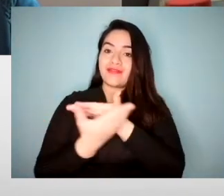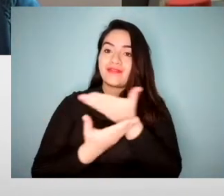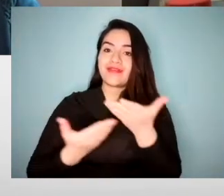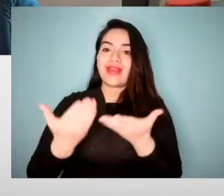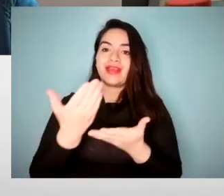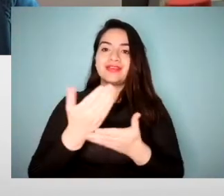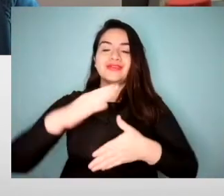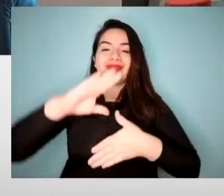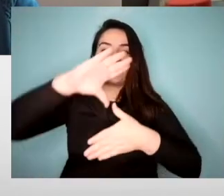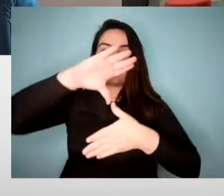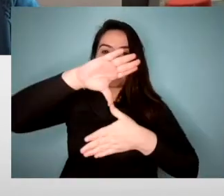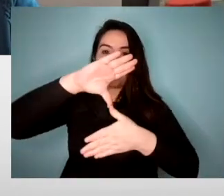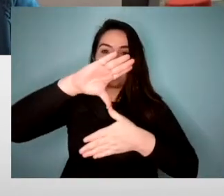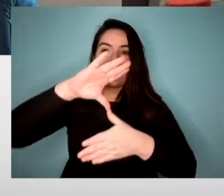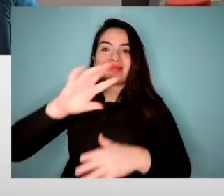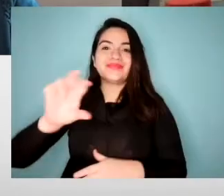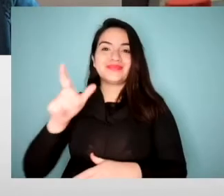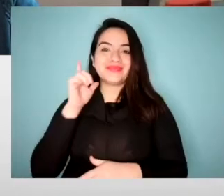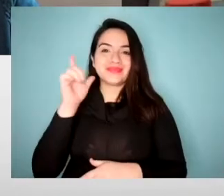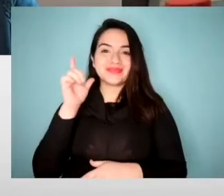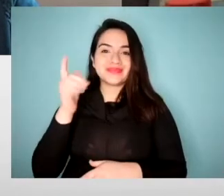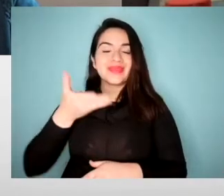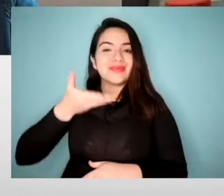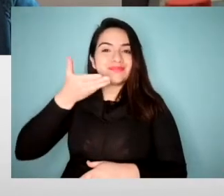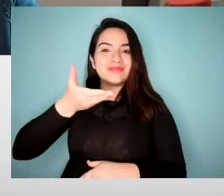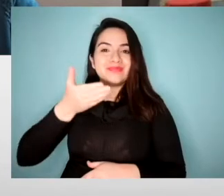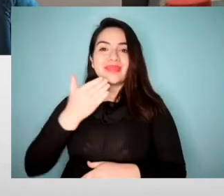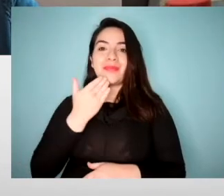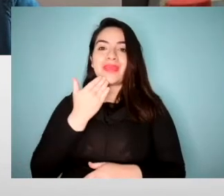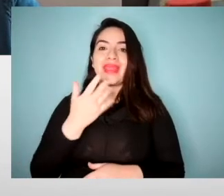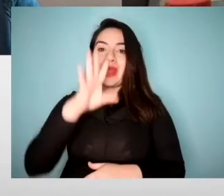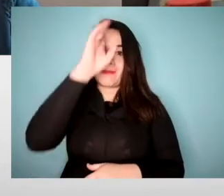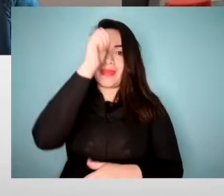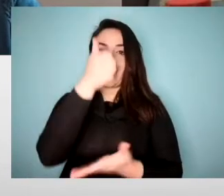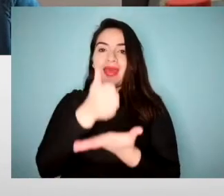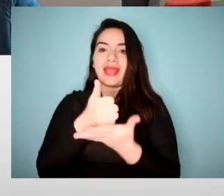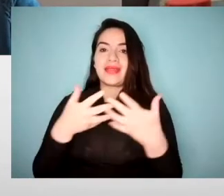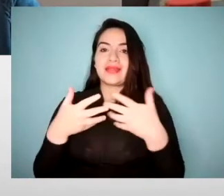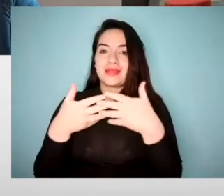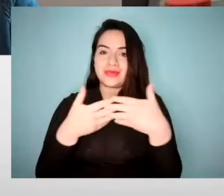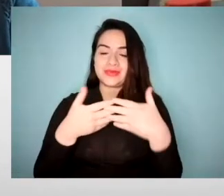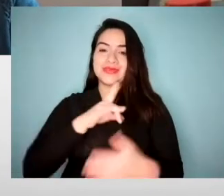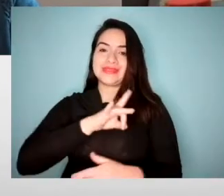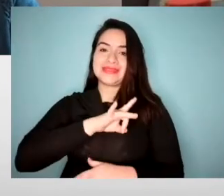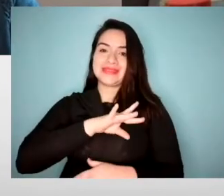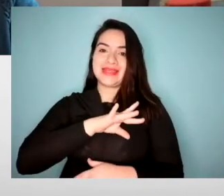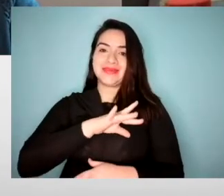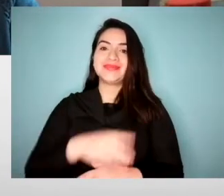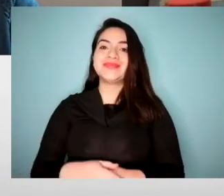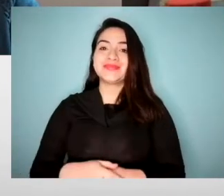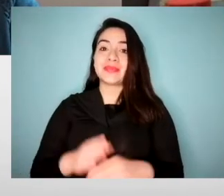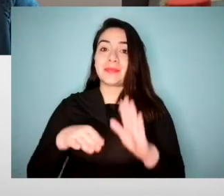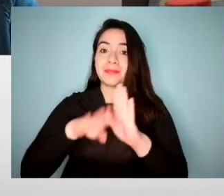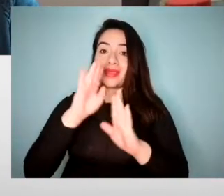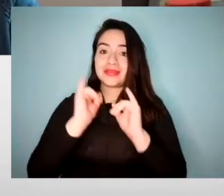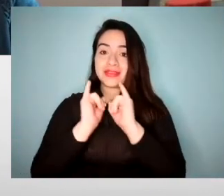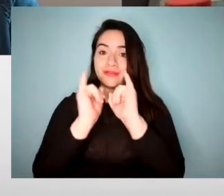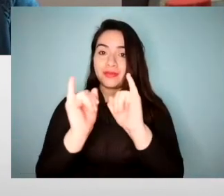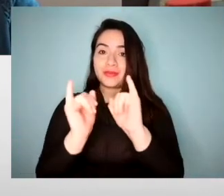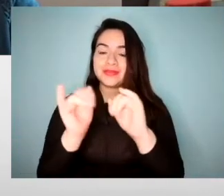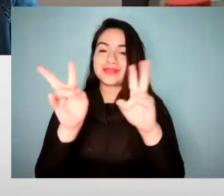a lo largo y ancho del país y la Embajada de los Estados Unidos en Chile. Para más información sobre